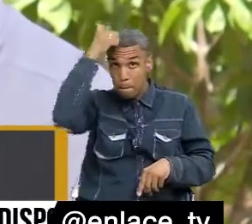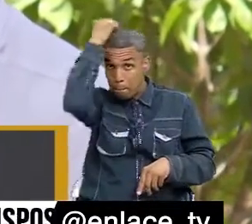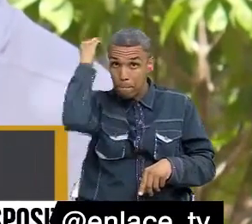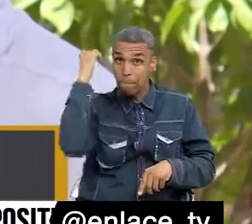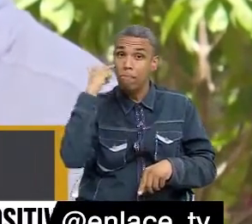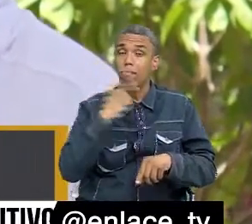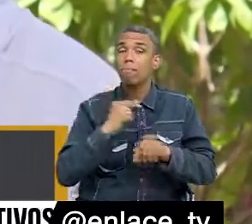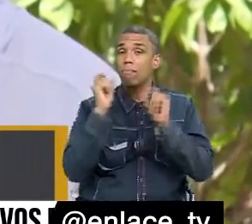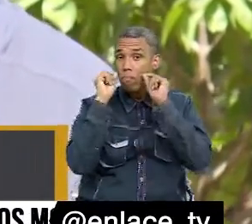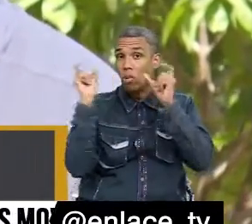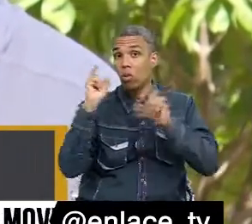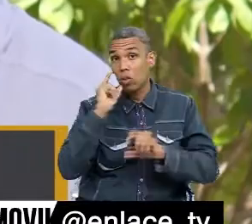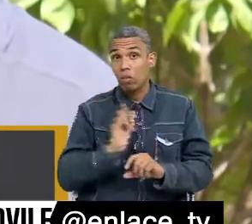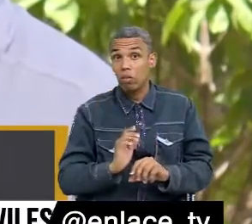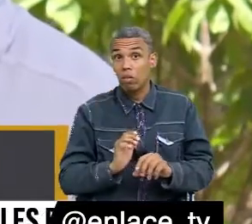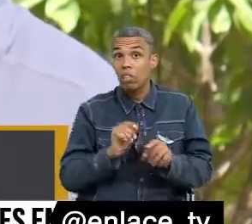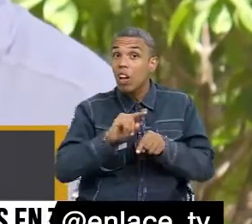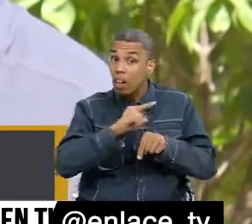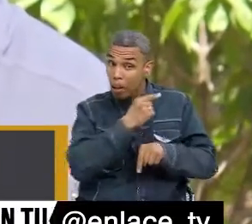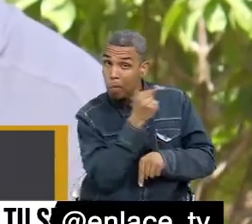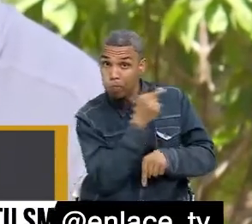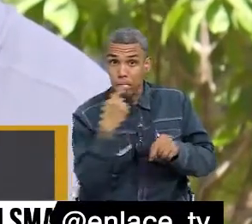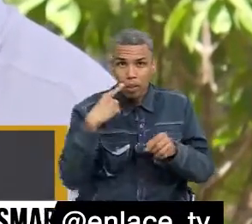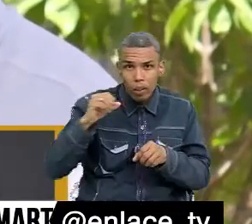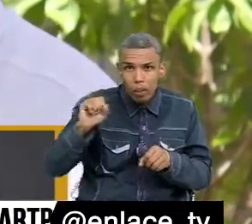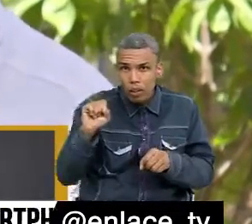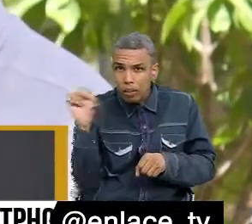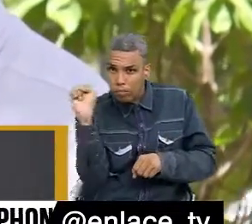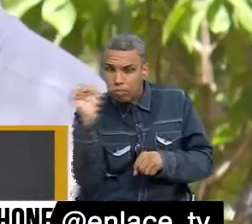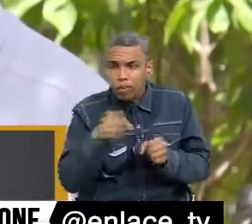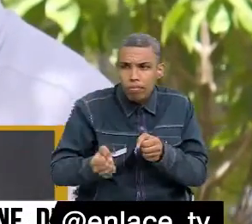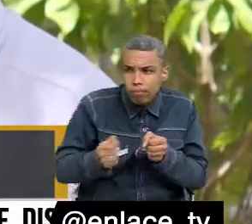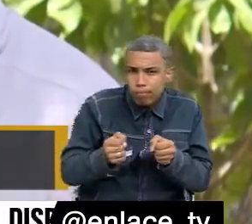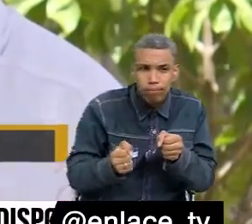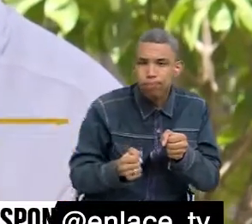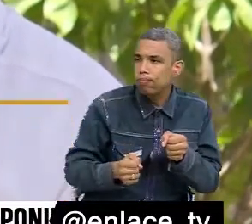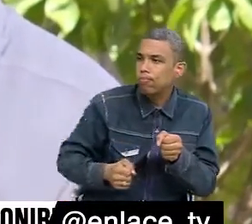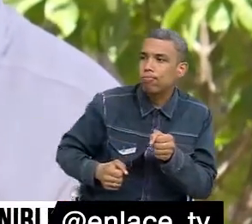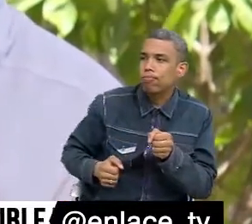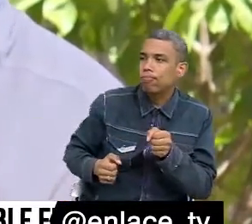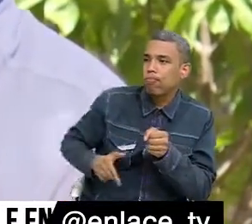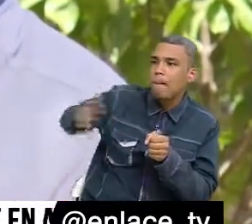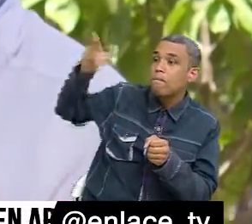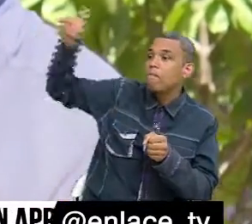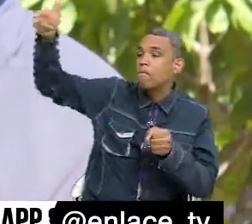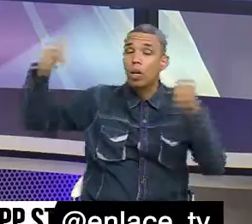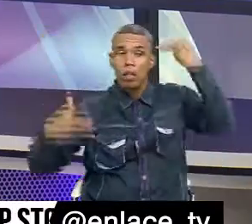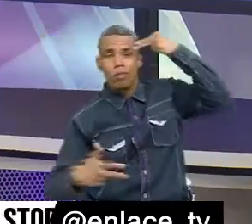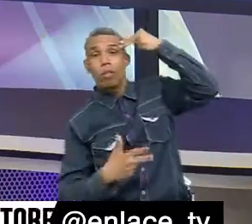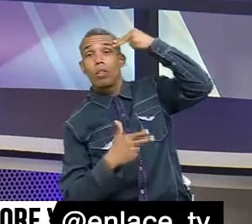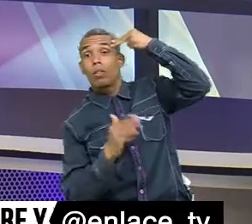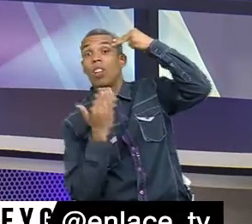ya es con mano armada y pues queremos evitar una tragedia para nuestros compañeros en un futuro.